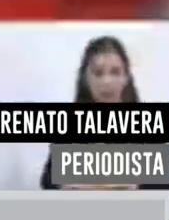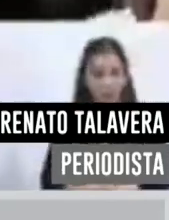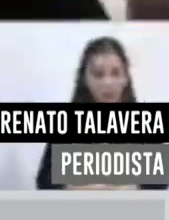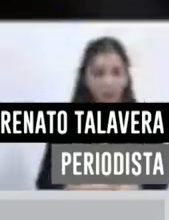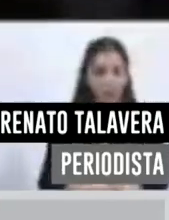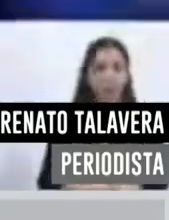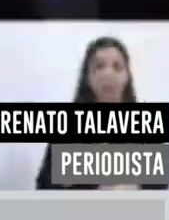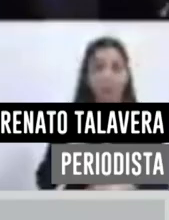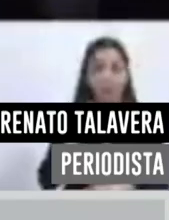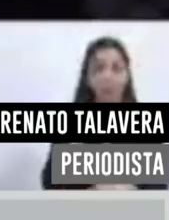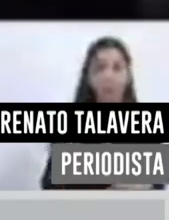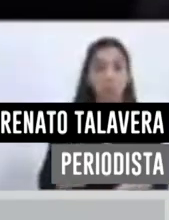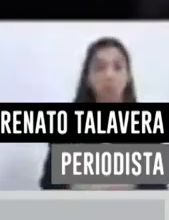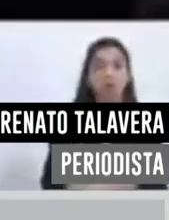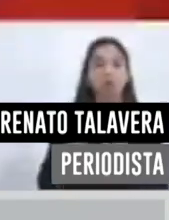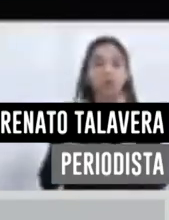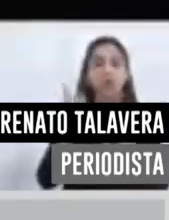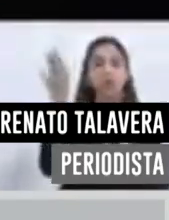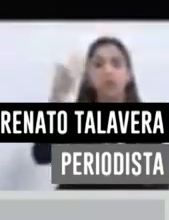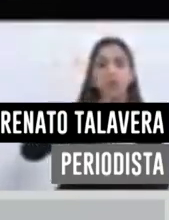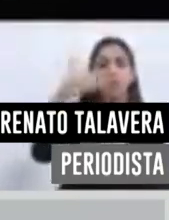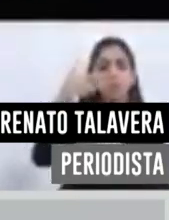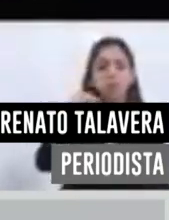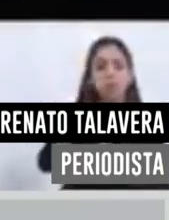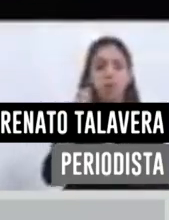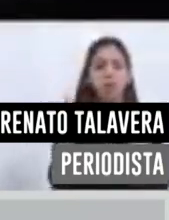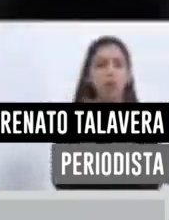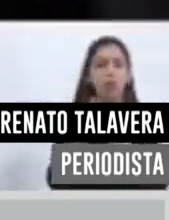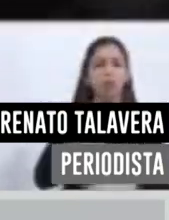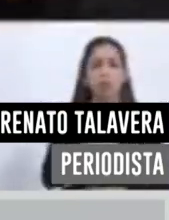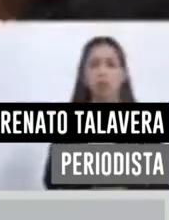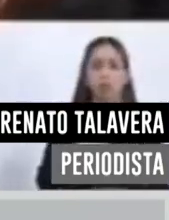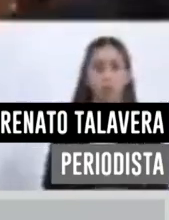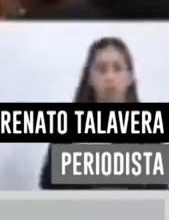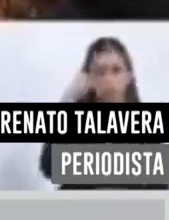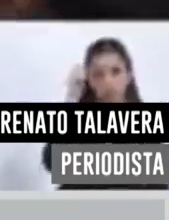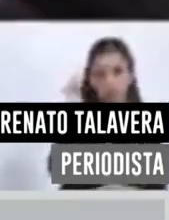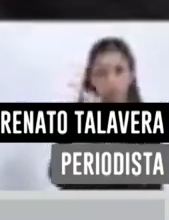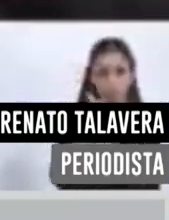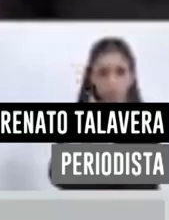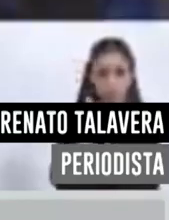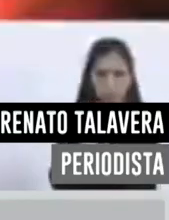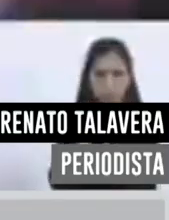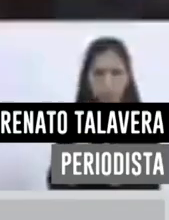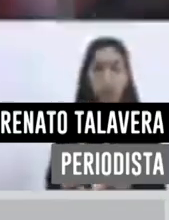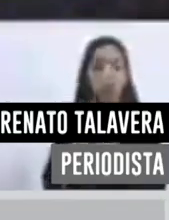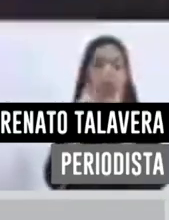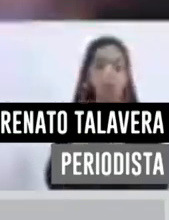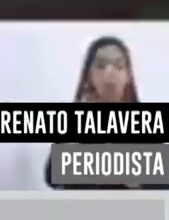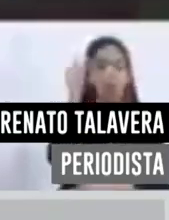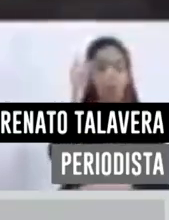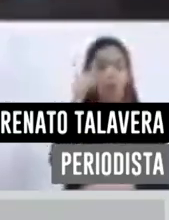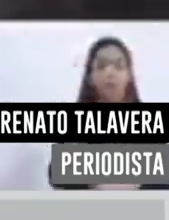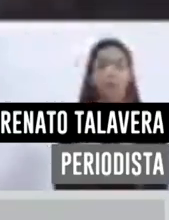ayuda. Sí, la señora. La mamá, ¿señor? La señora Epifanía González. Era la mamá también de José Rodríguez,